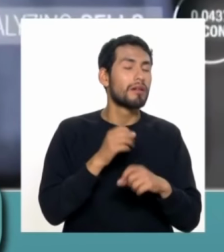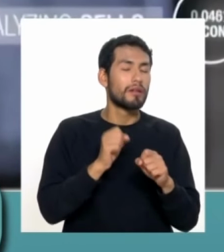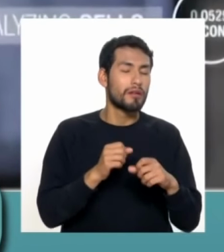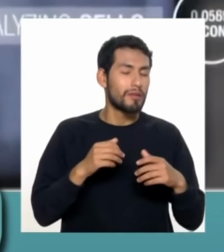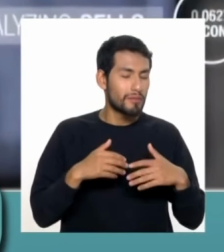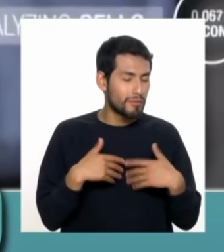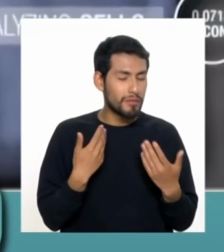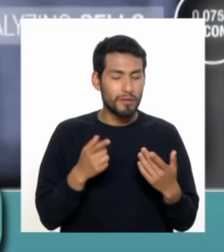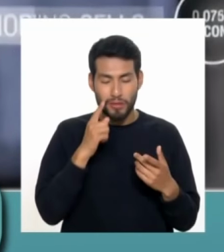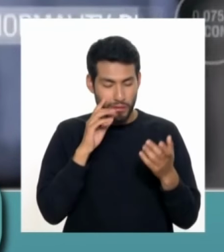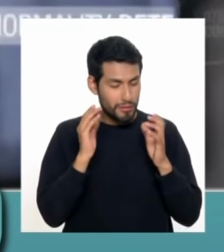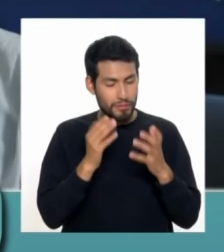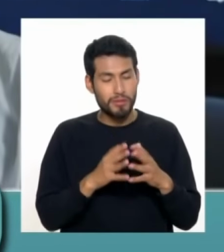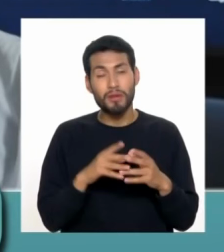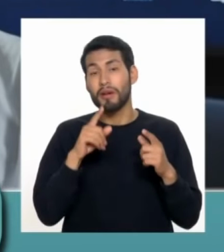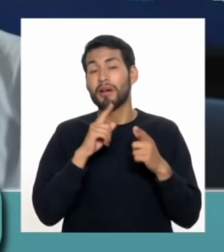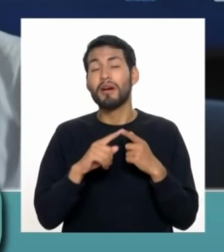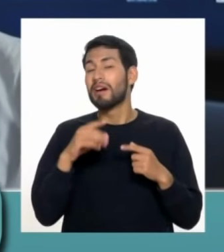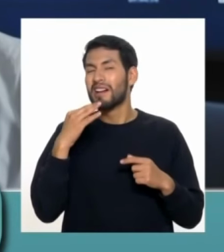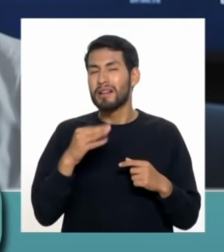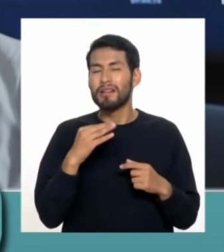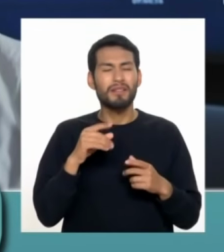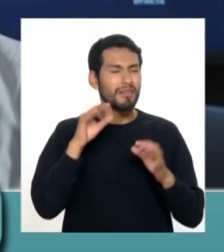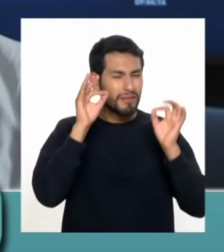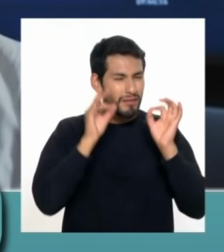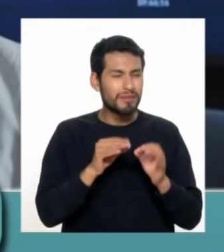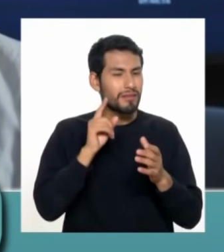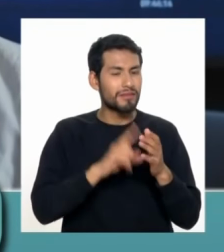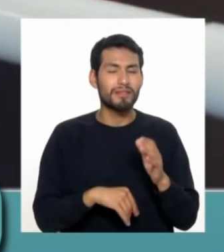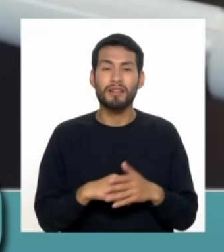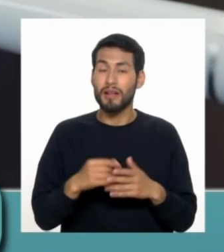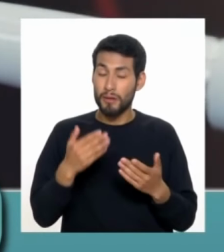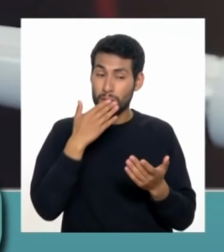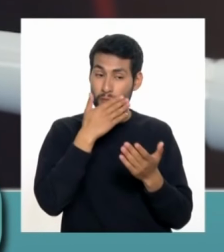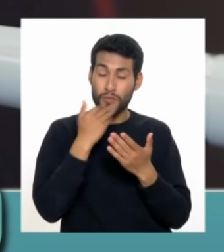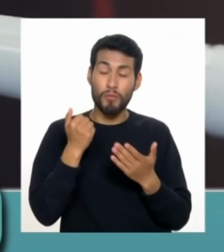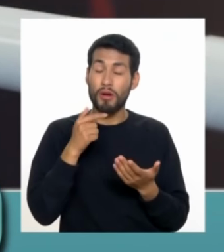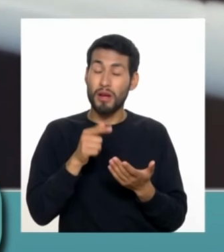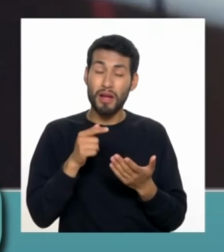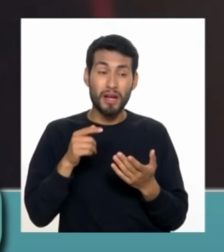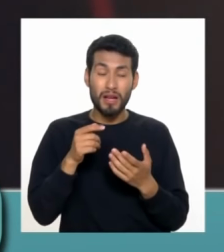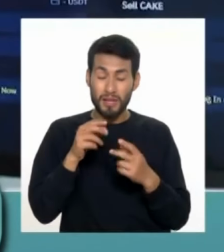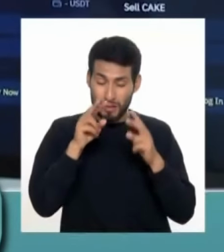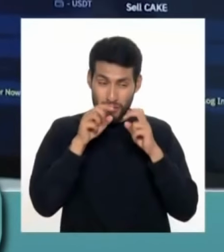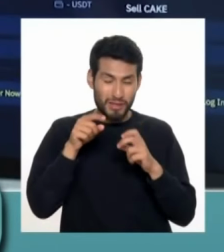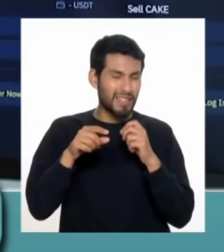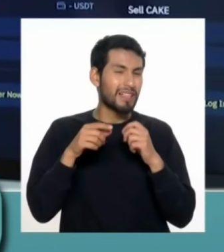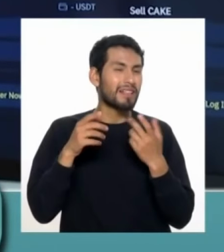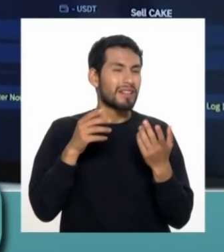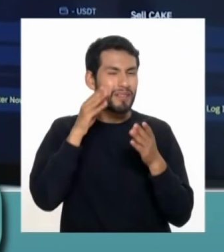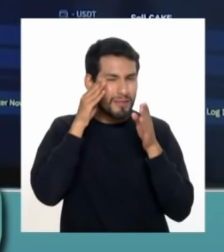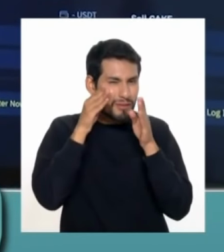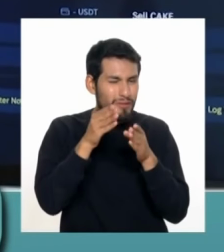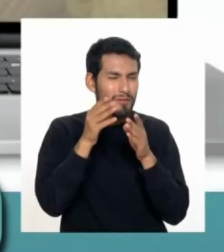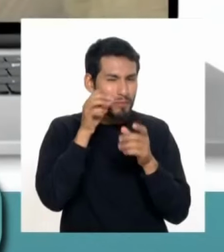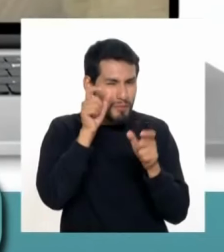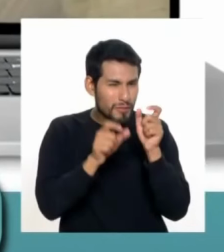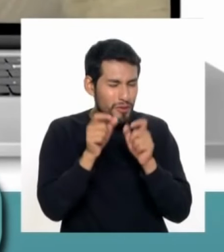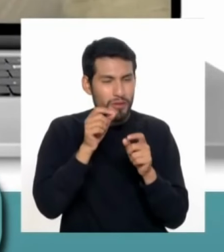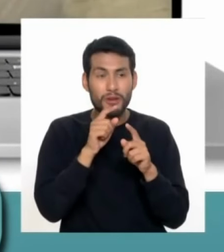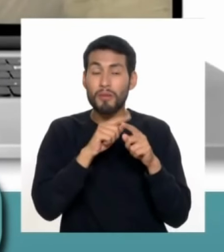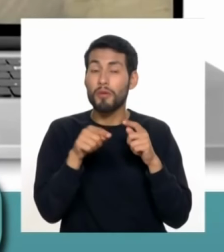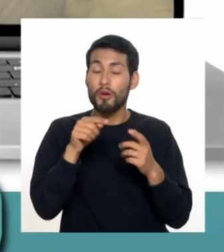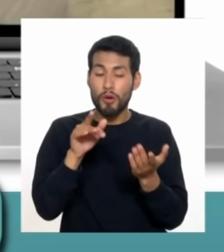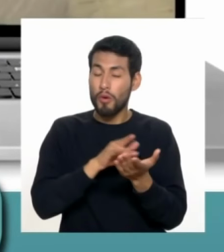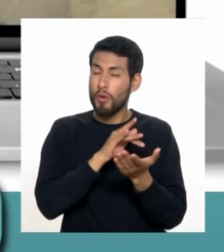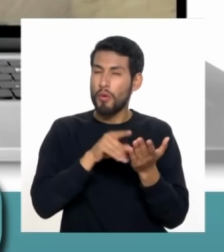ser comparables. Sin embargo, siempre lo fijo va a ser de mejor calidad porque hay un canal dedicado, exclusivo para la conexión. Pero lo móvil